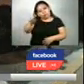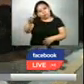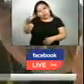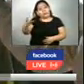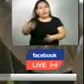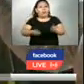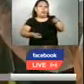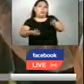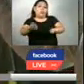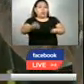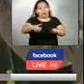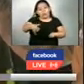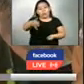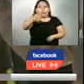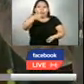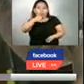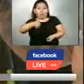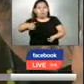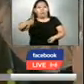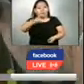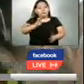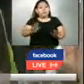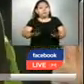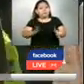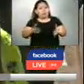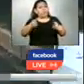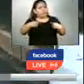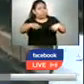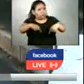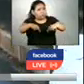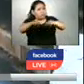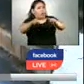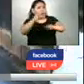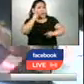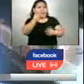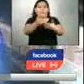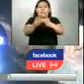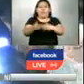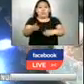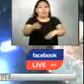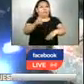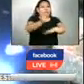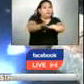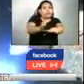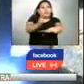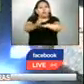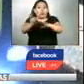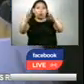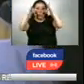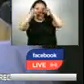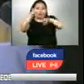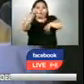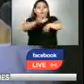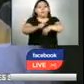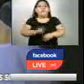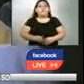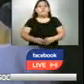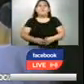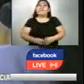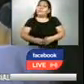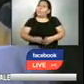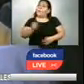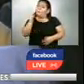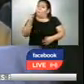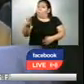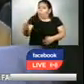el volante van en estado de ebriedad seguirá instalándose en la noche en varios puntos del país. Sí ha sido poco,